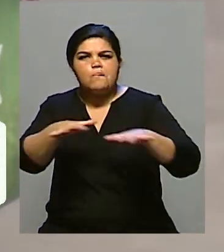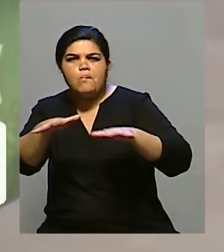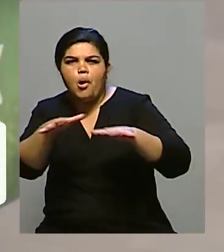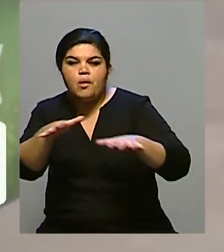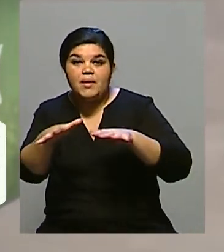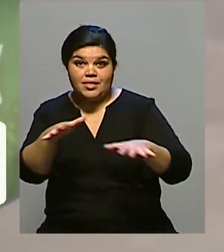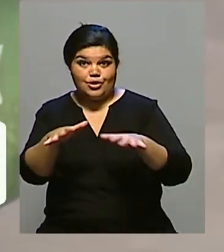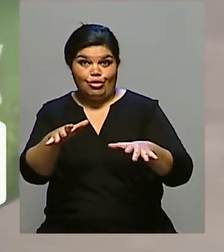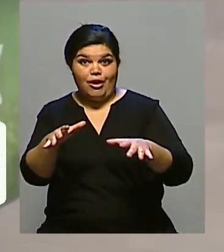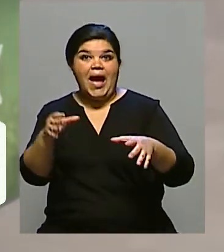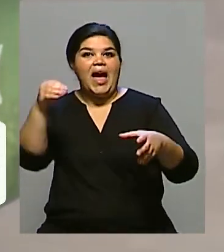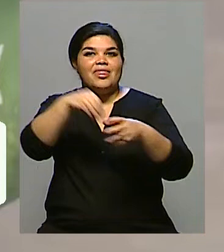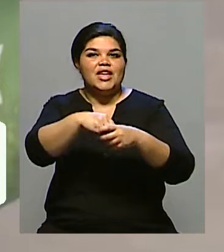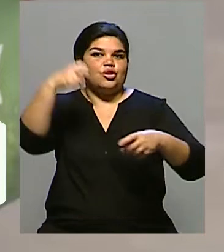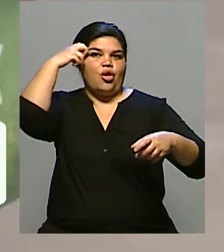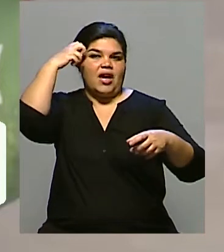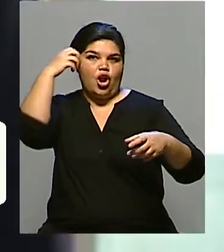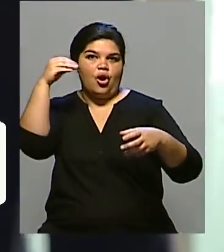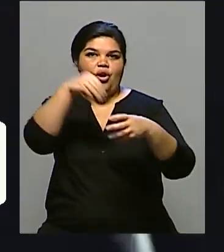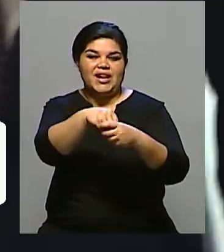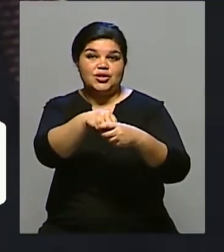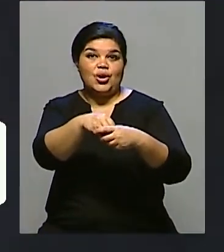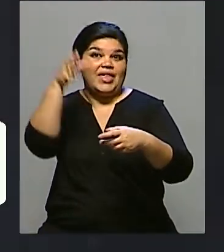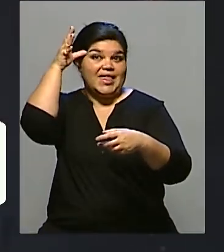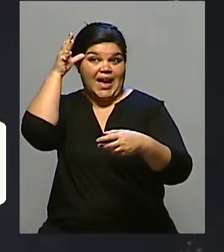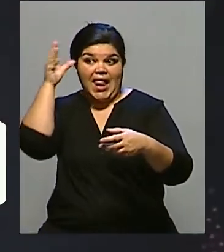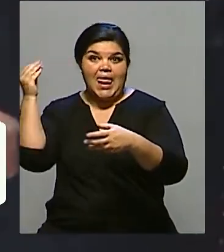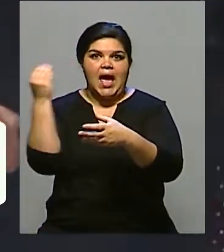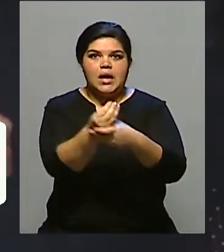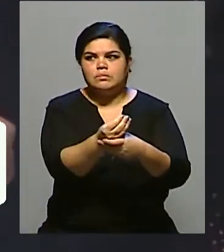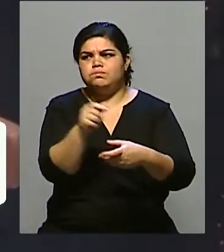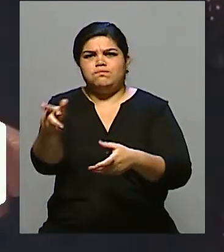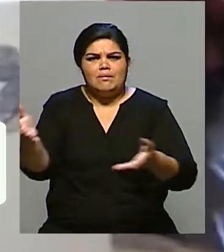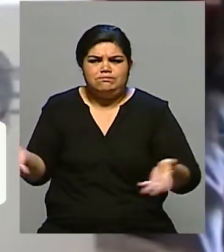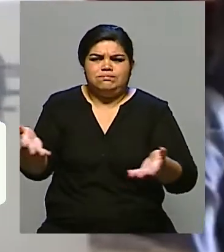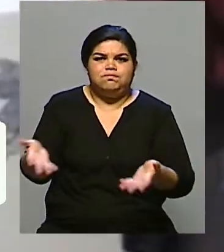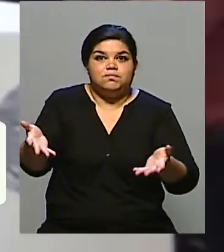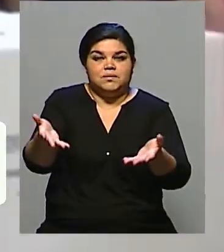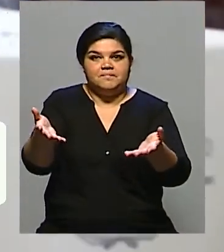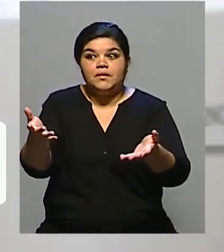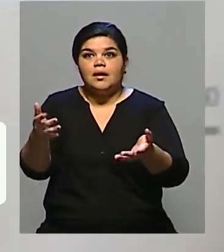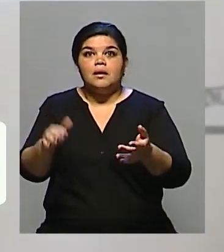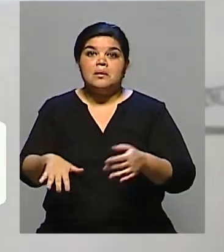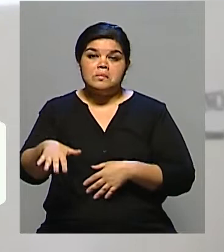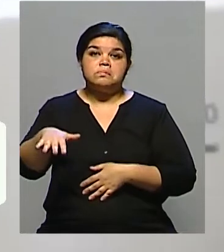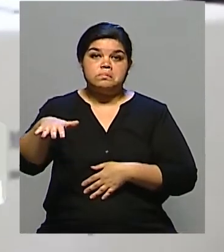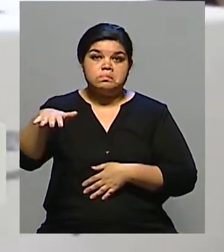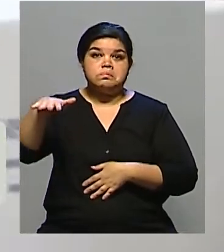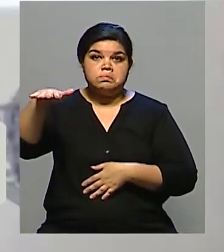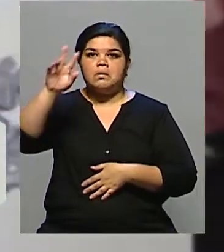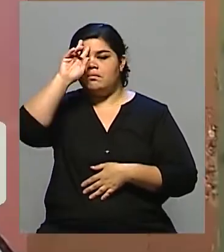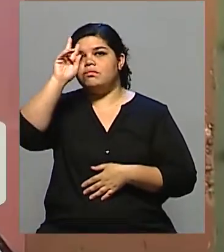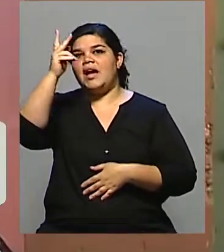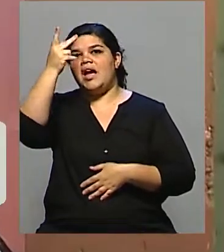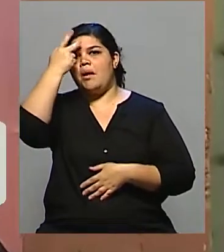Parlamento italiano. Pero luego, como todos nosotros, crecemos, cambiamos de idea,